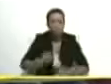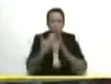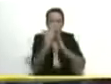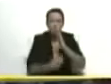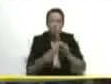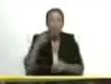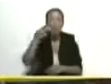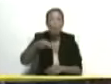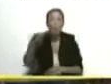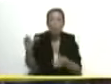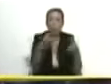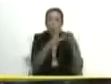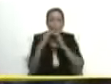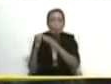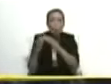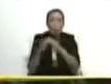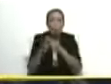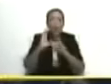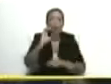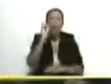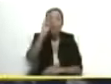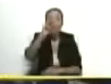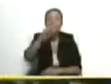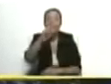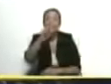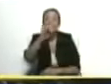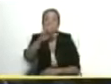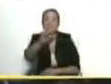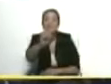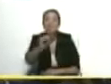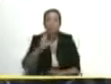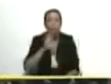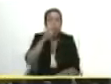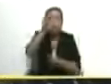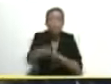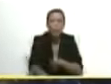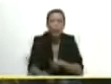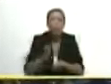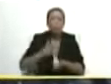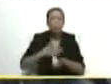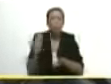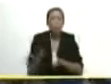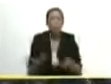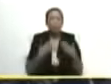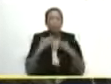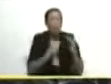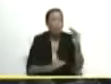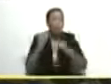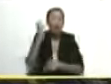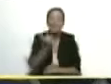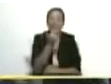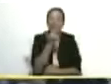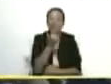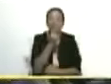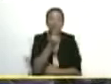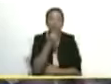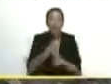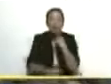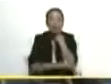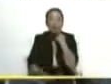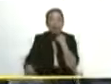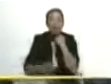del Partido Comunista de Venezuela, dieron un paso al frente para superar la